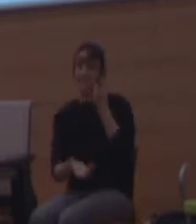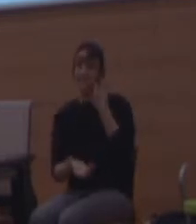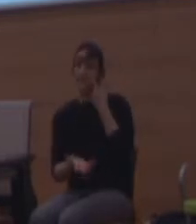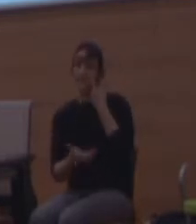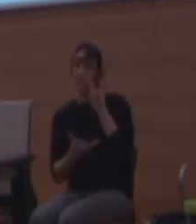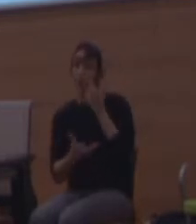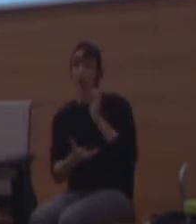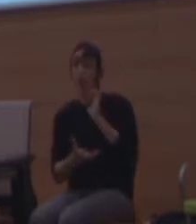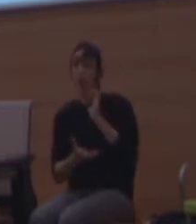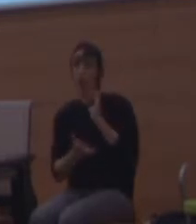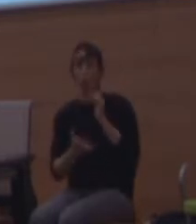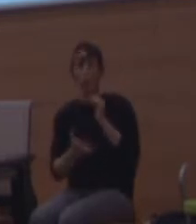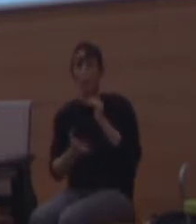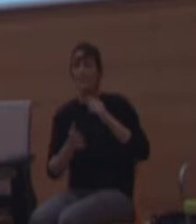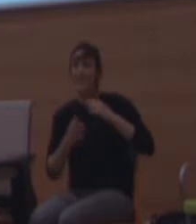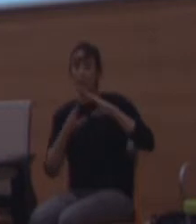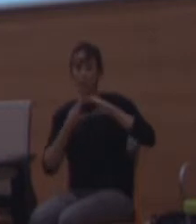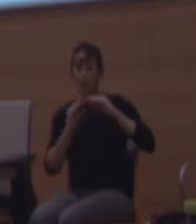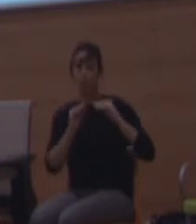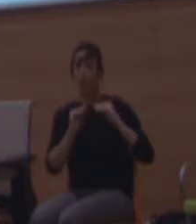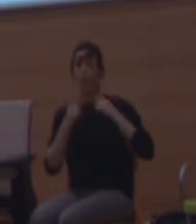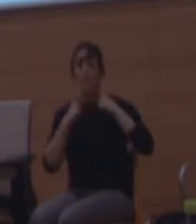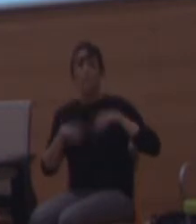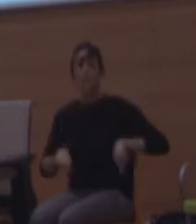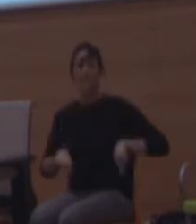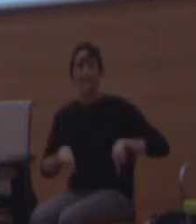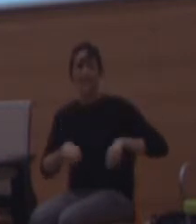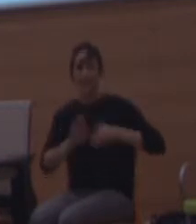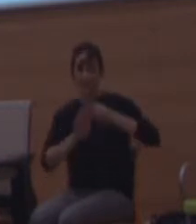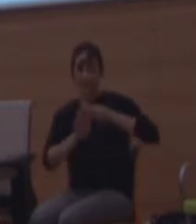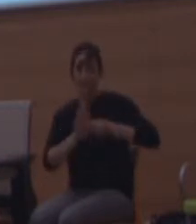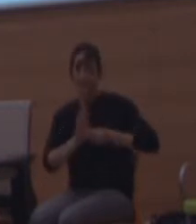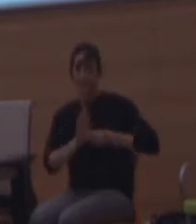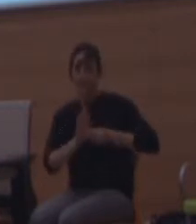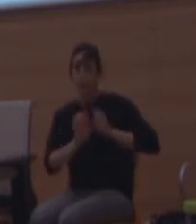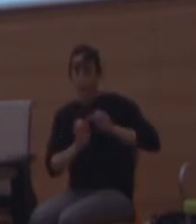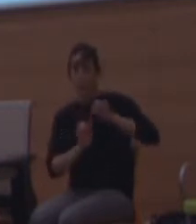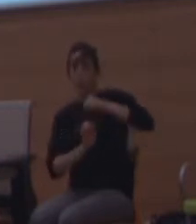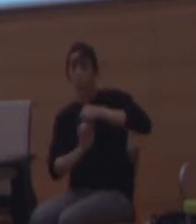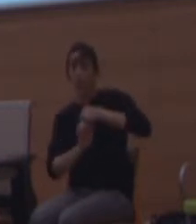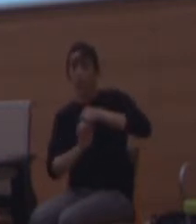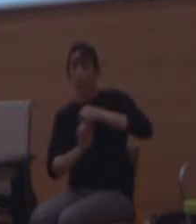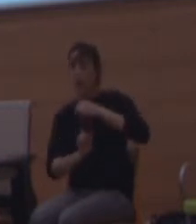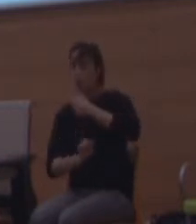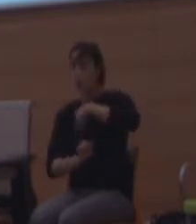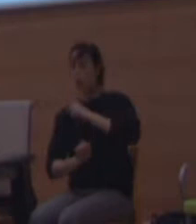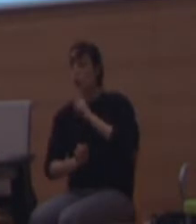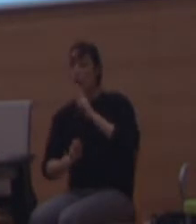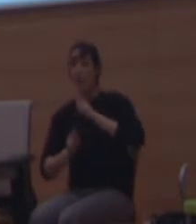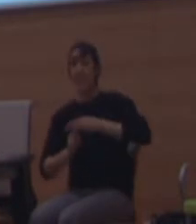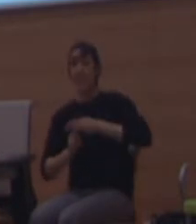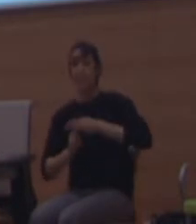desarticulación total por una pérdida de la musculatura intrínseca del pie, provocando lo que denominamos un pie